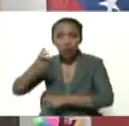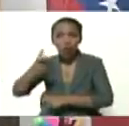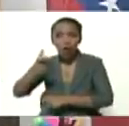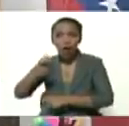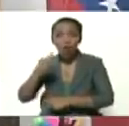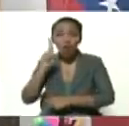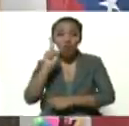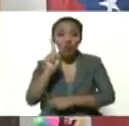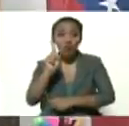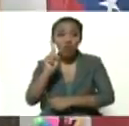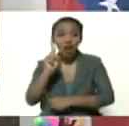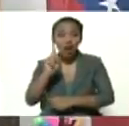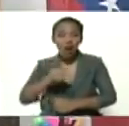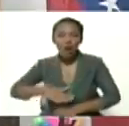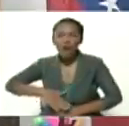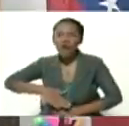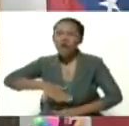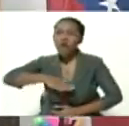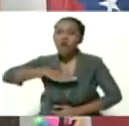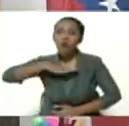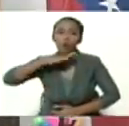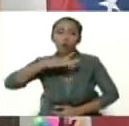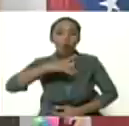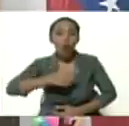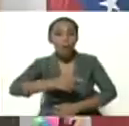un arsenal de armas.